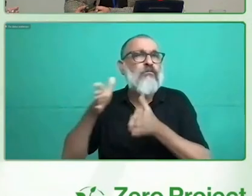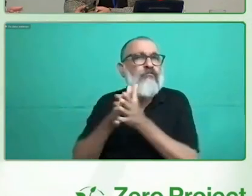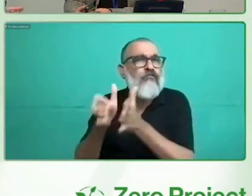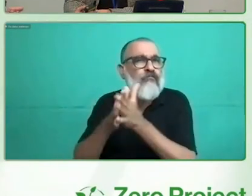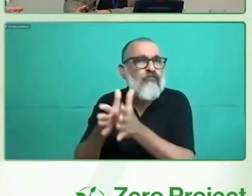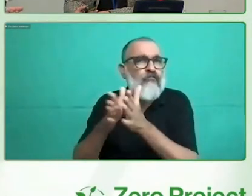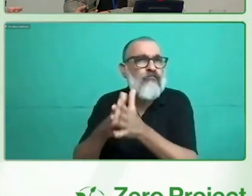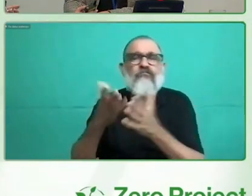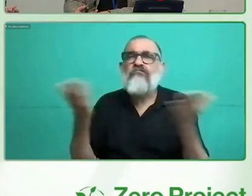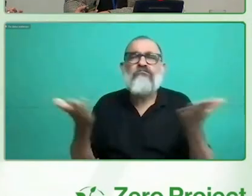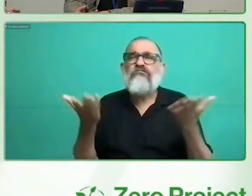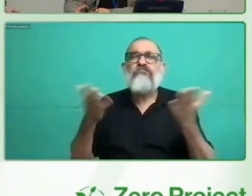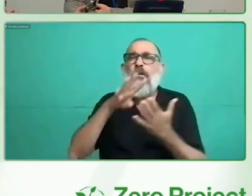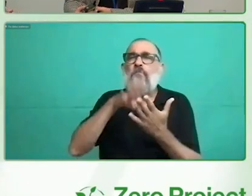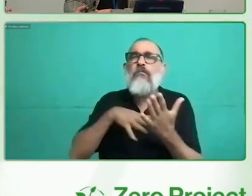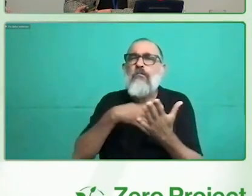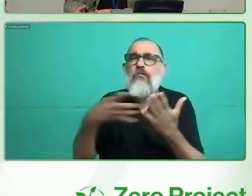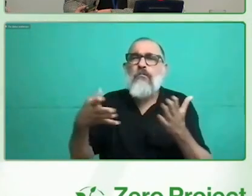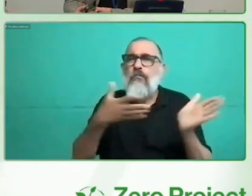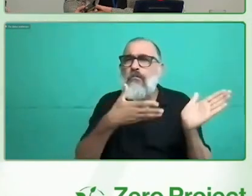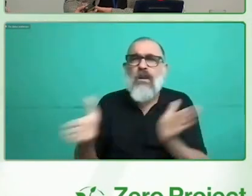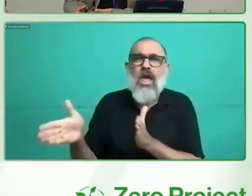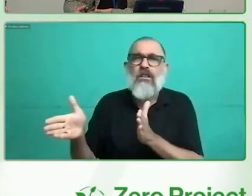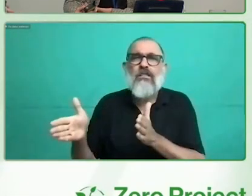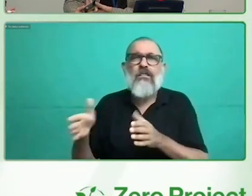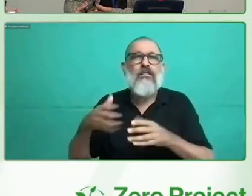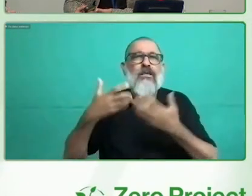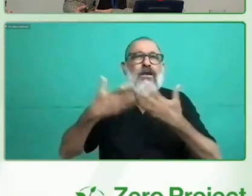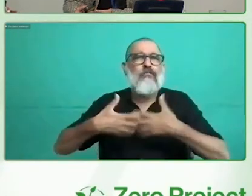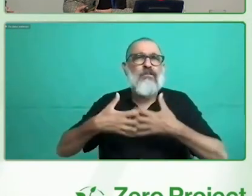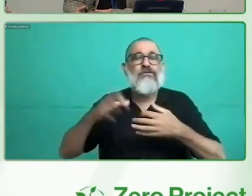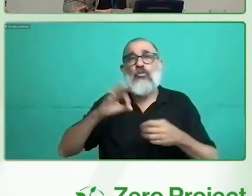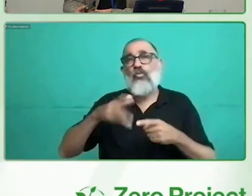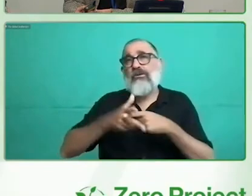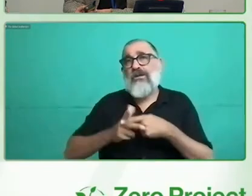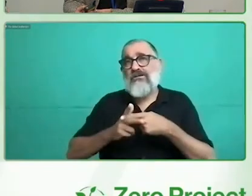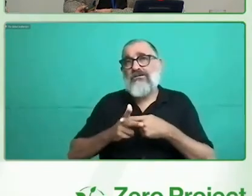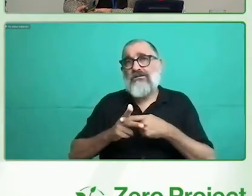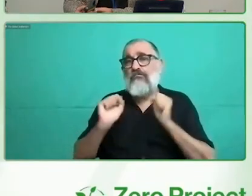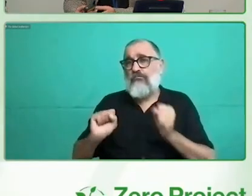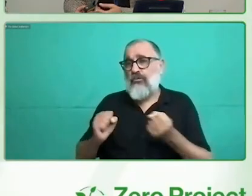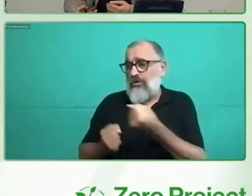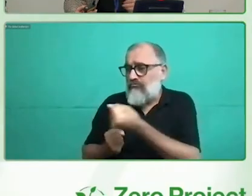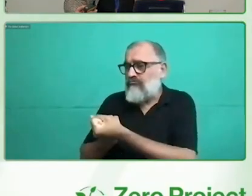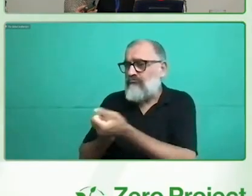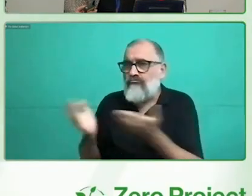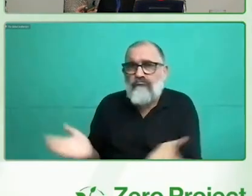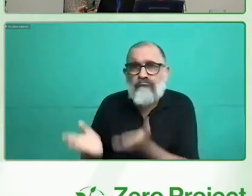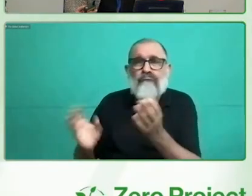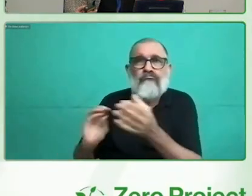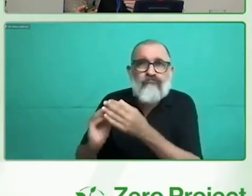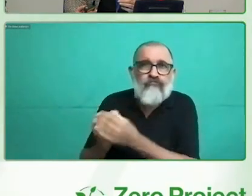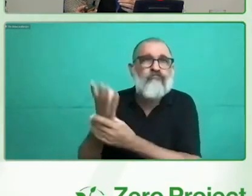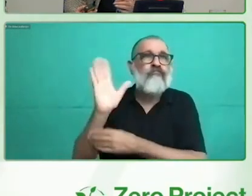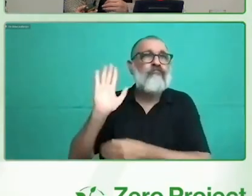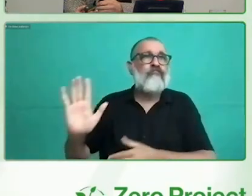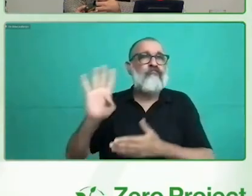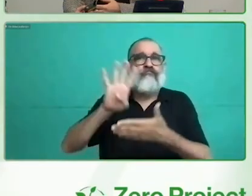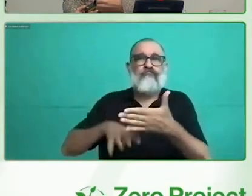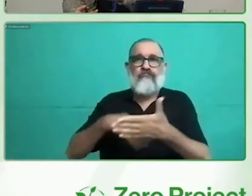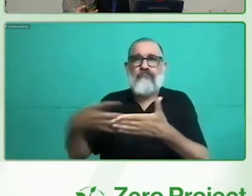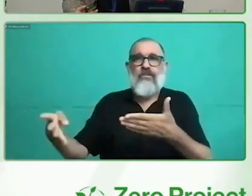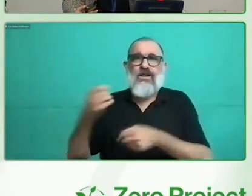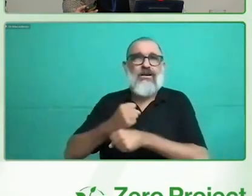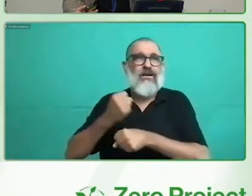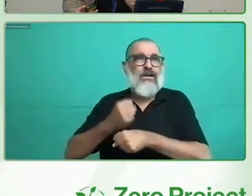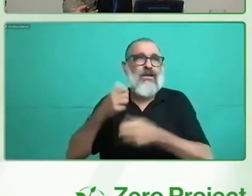técnica para desarrollar este plan, esta idea de negocio, ¿no? Este plan de negocio. Y cuando ya